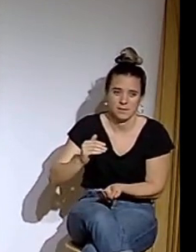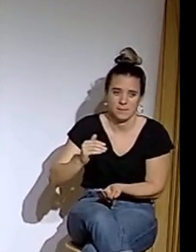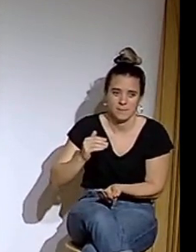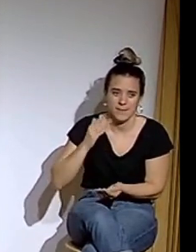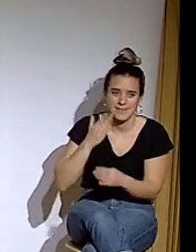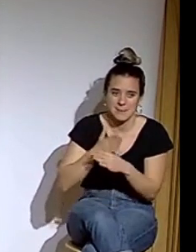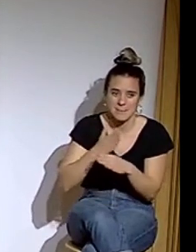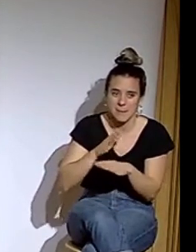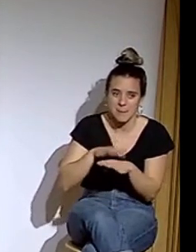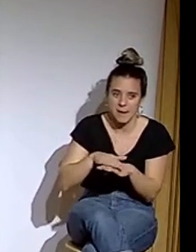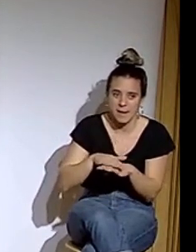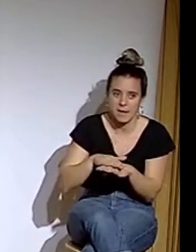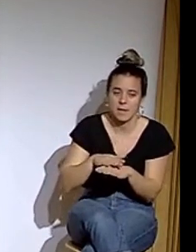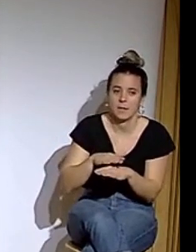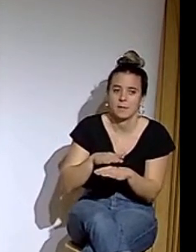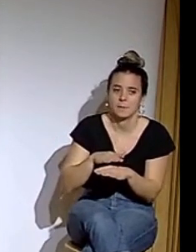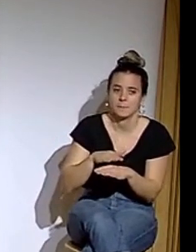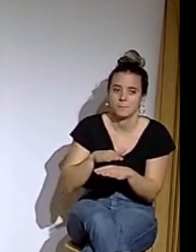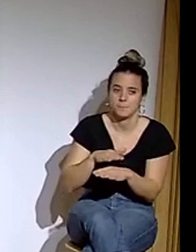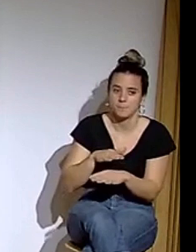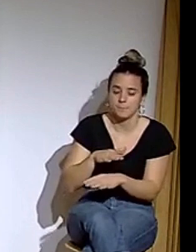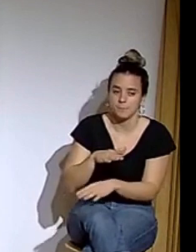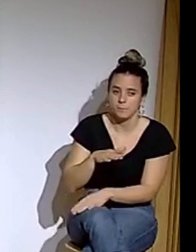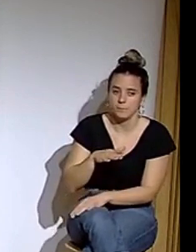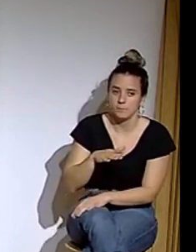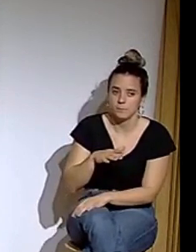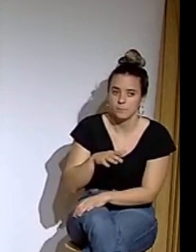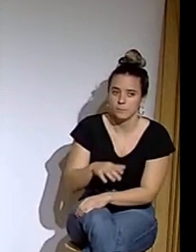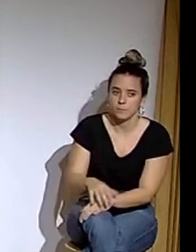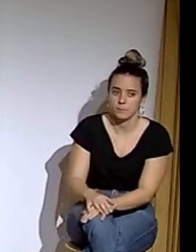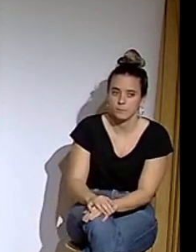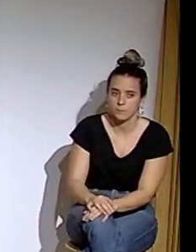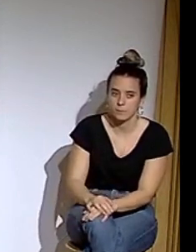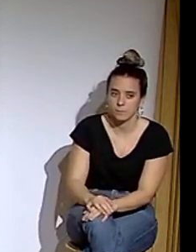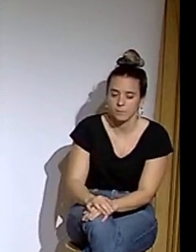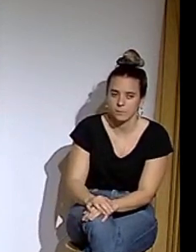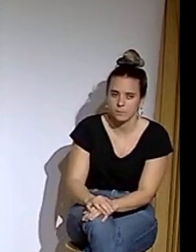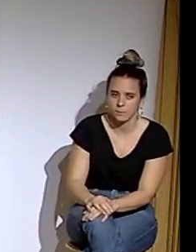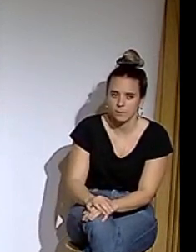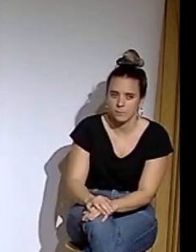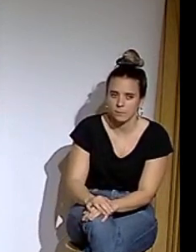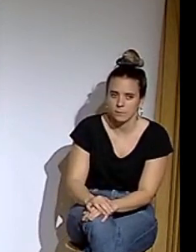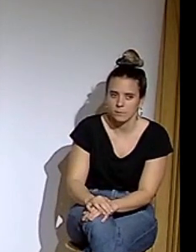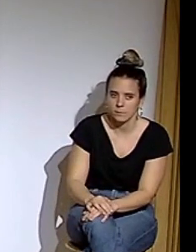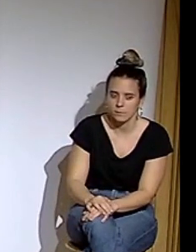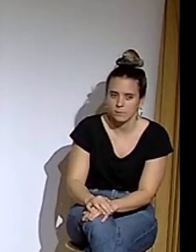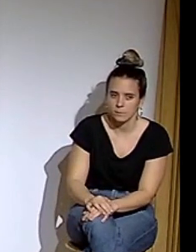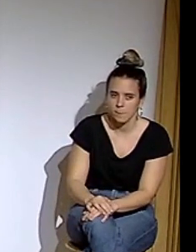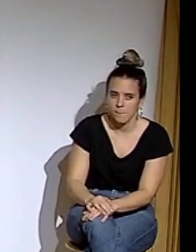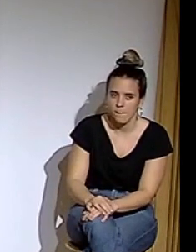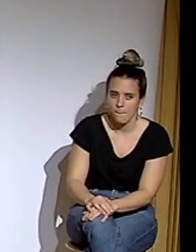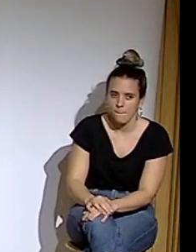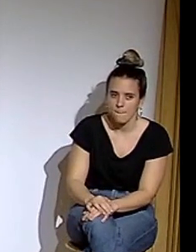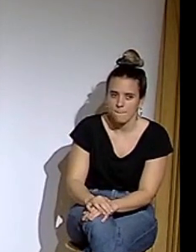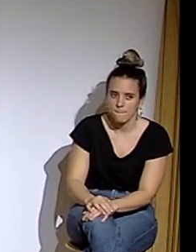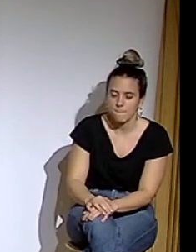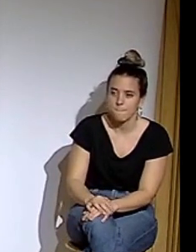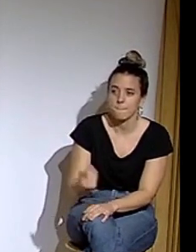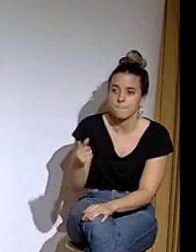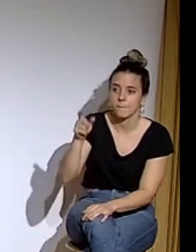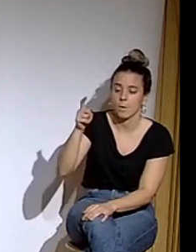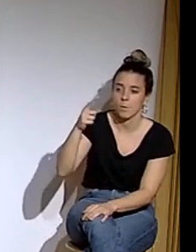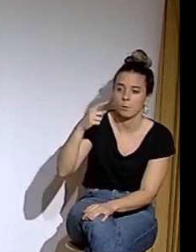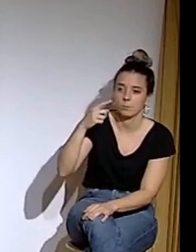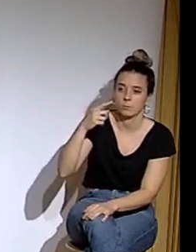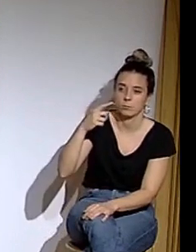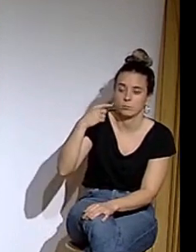que entendamos Que todo lo que no sea la cabeza visible de del hombre